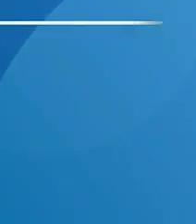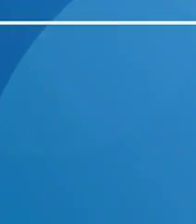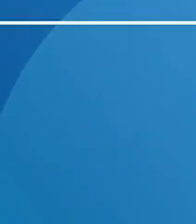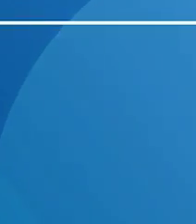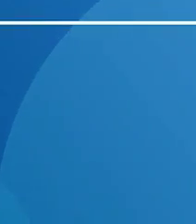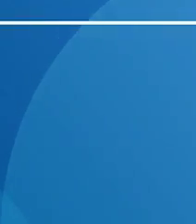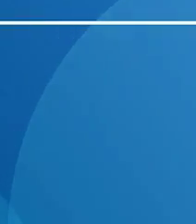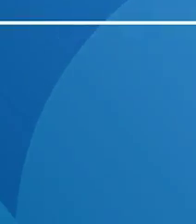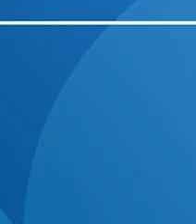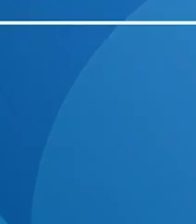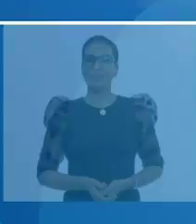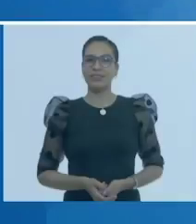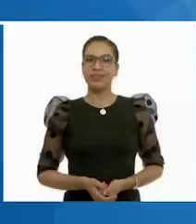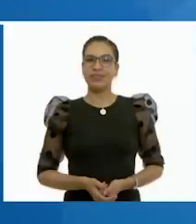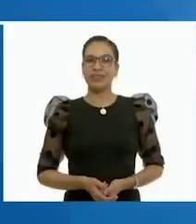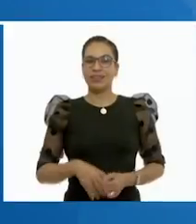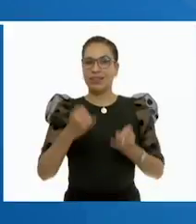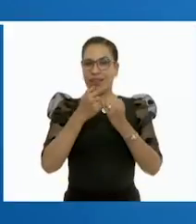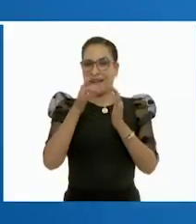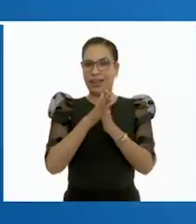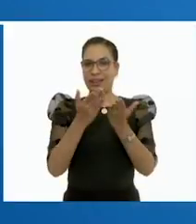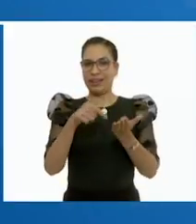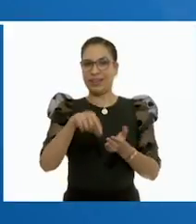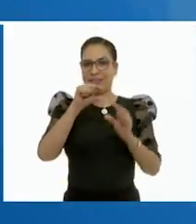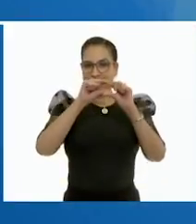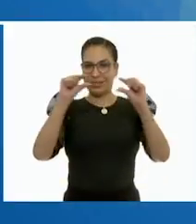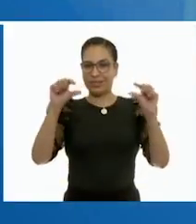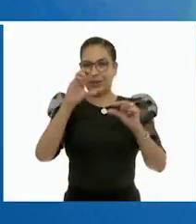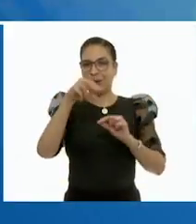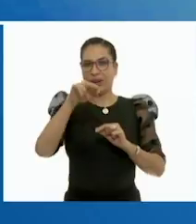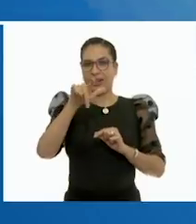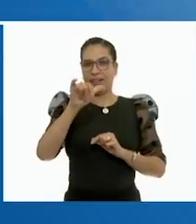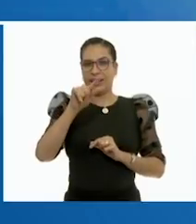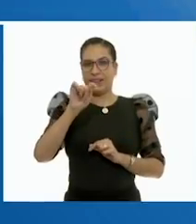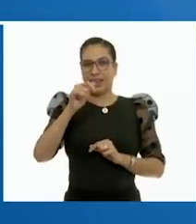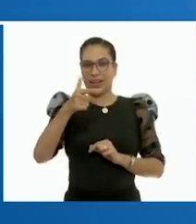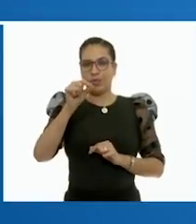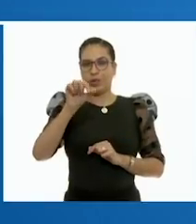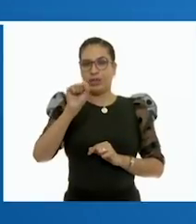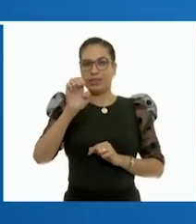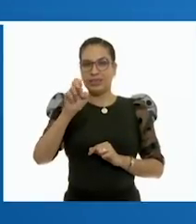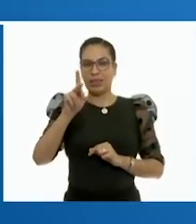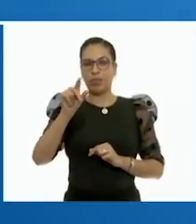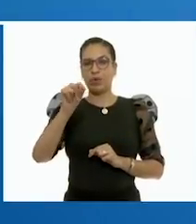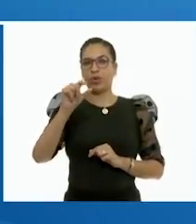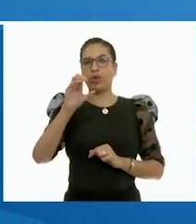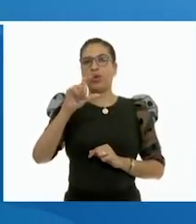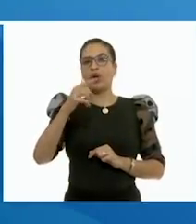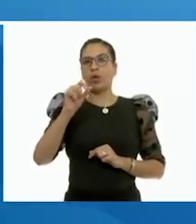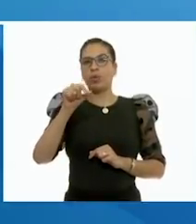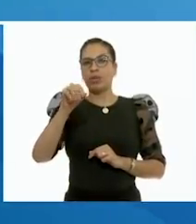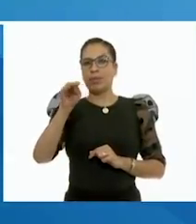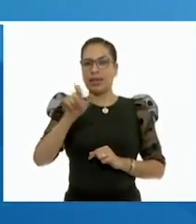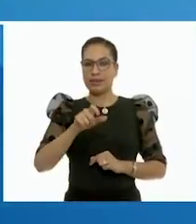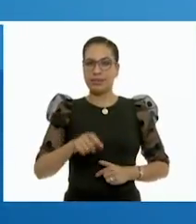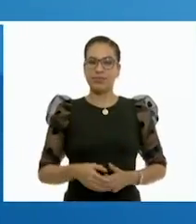También puedes encontrar los libros de texto en la página con alitec.cep.gov.mx